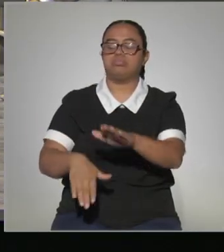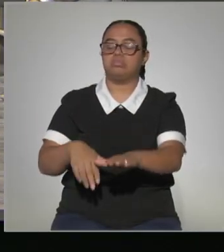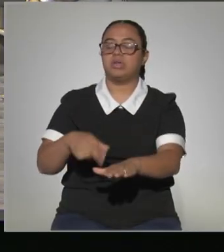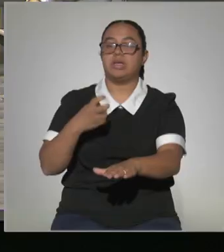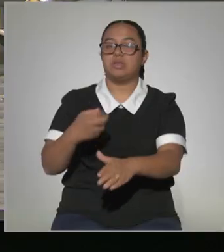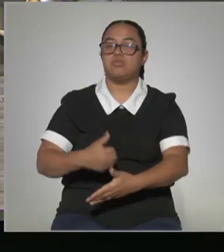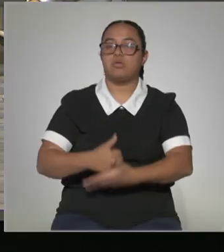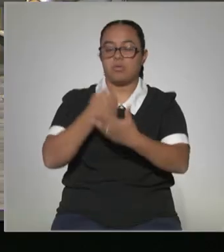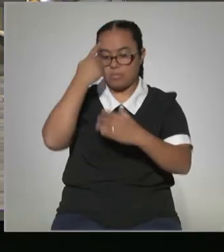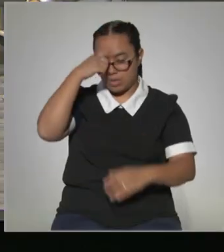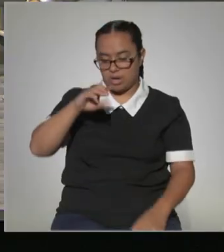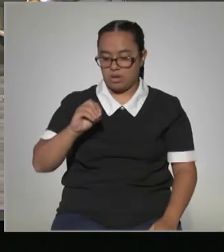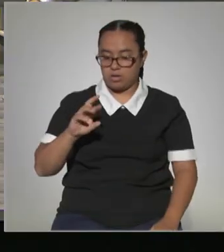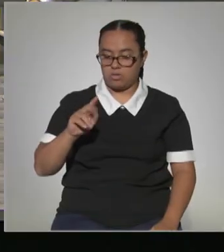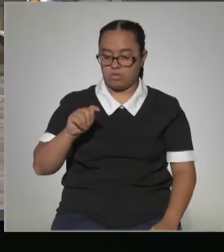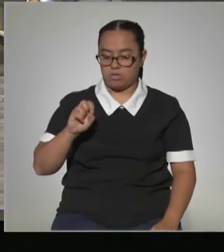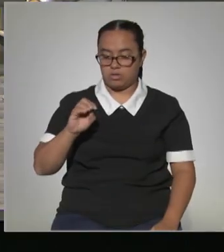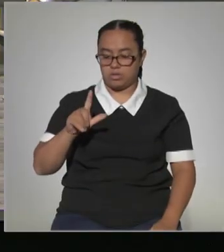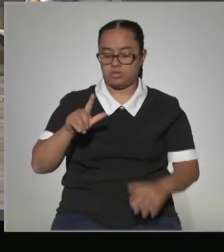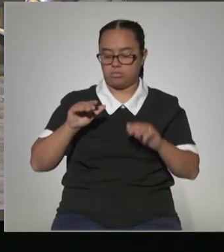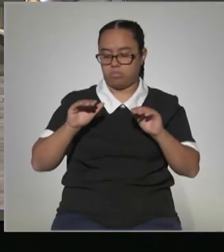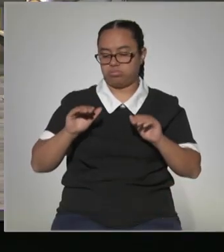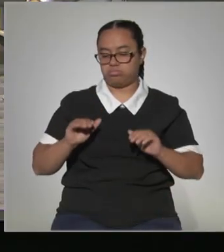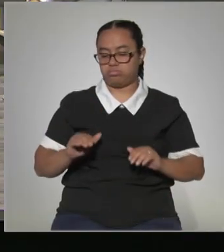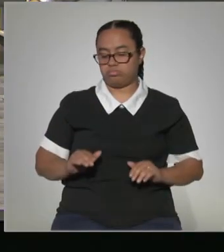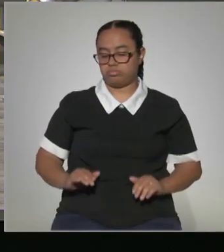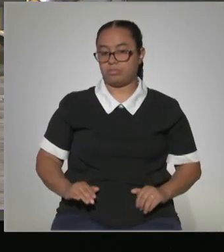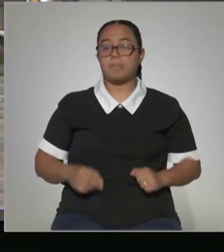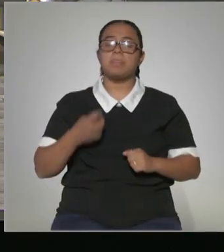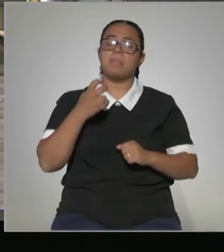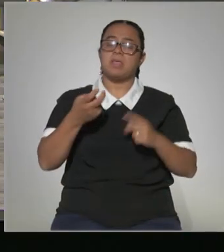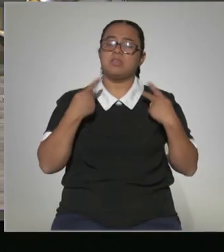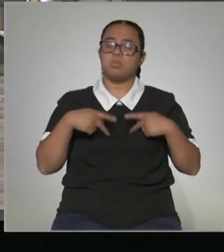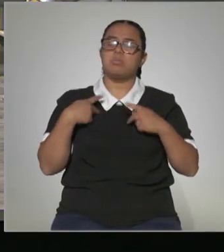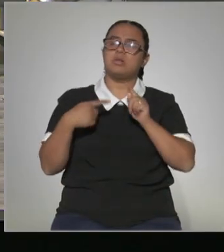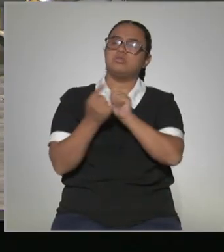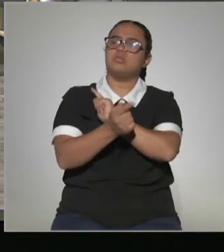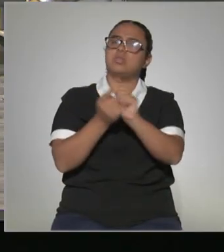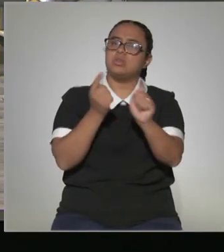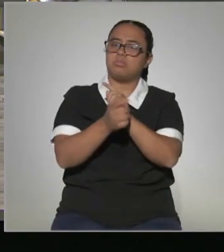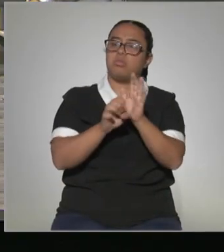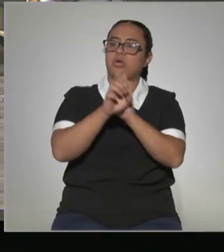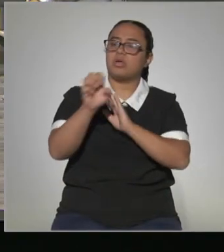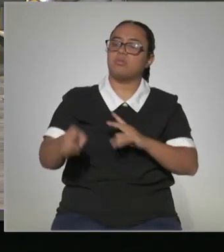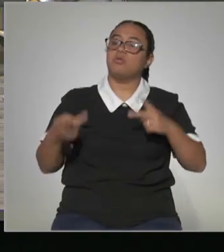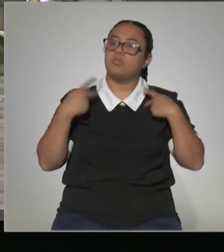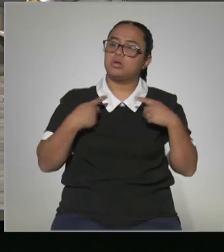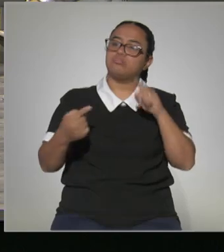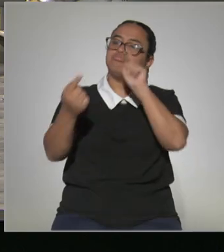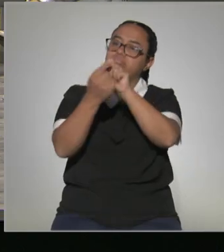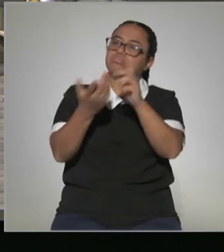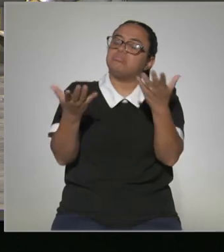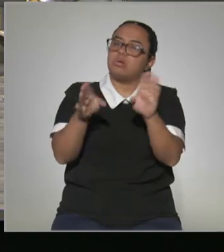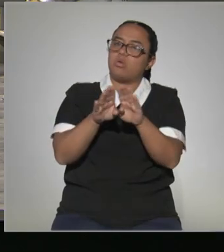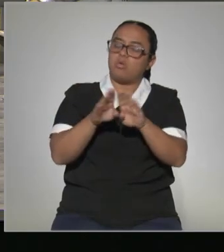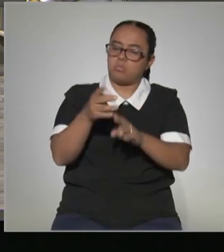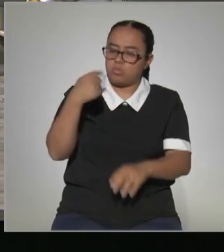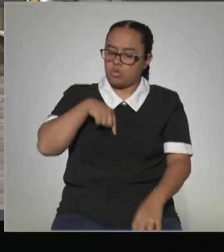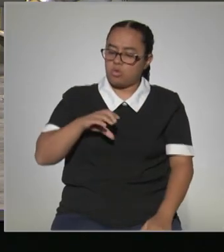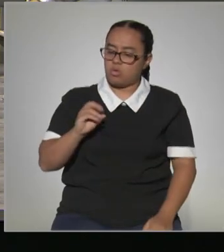de cortisol. Oye, ¿y las relaciones humanas? ¿Qué nos podrías decir? ¿Cómo me relaciono con el otro? ¿Qué pasa con el